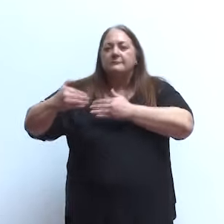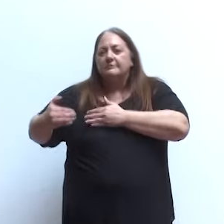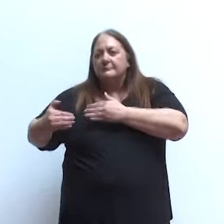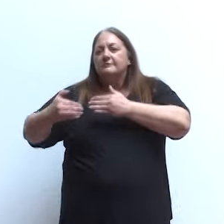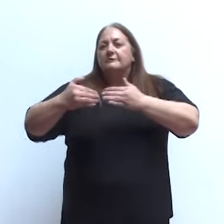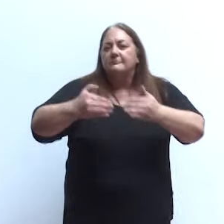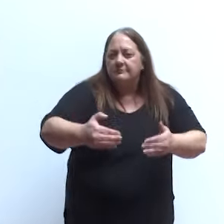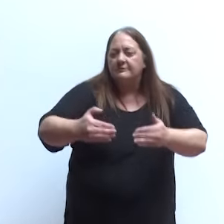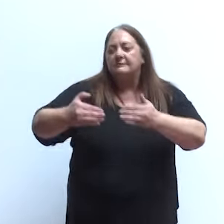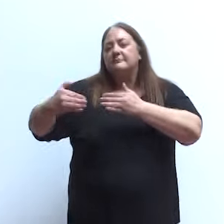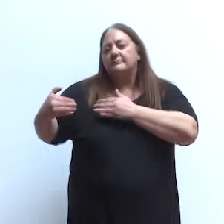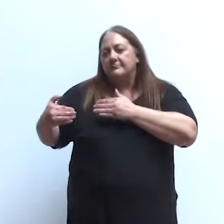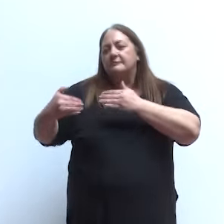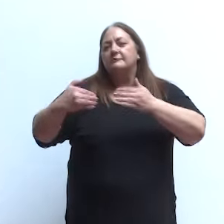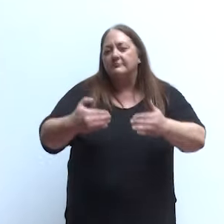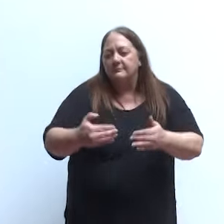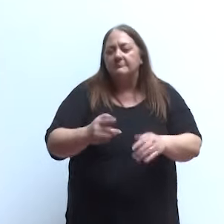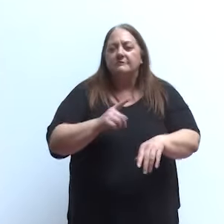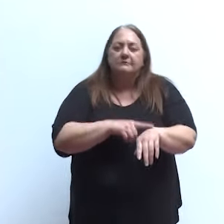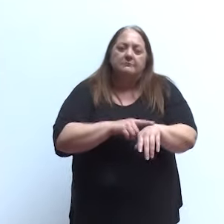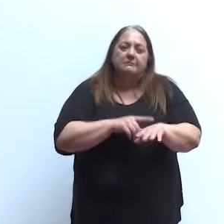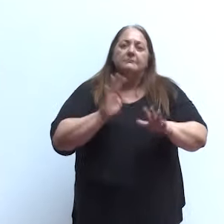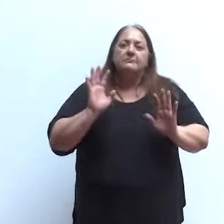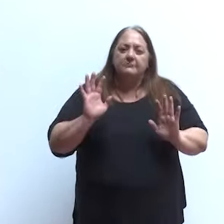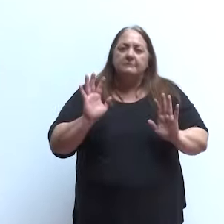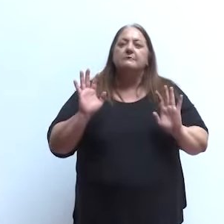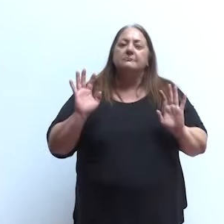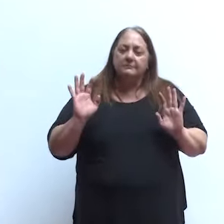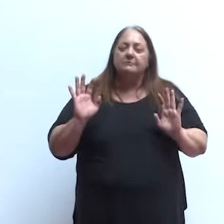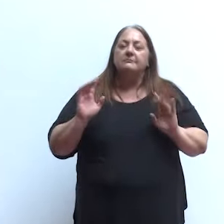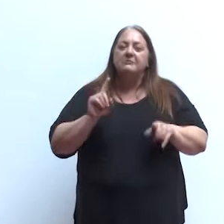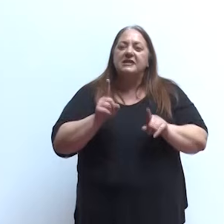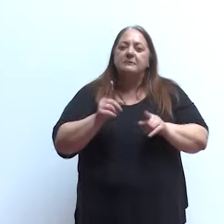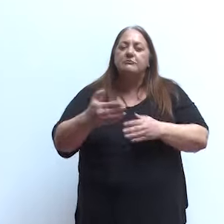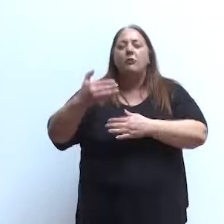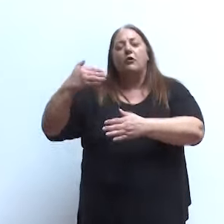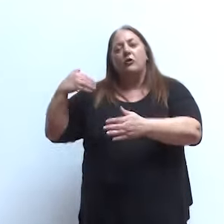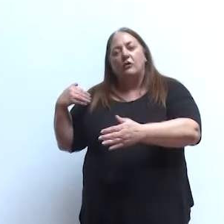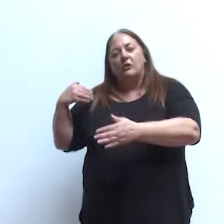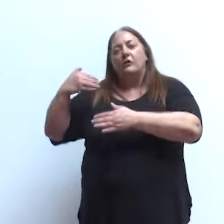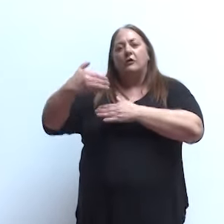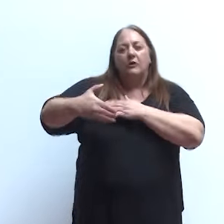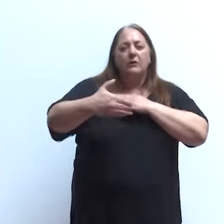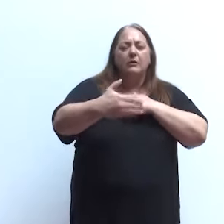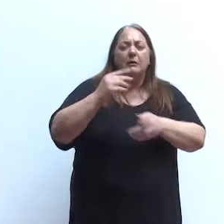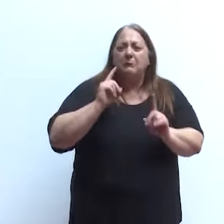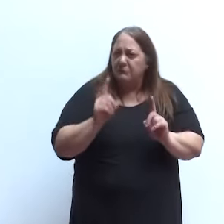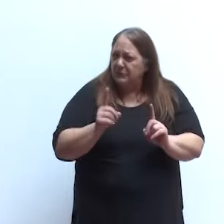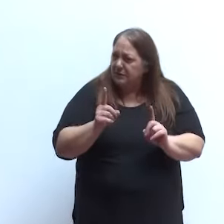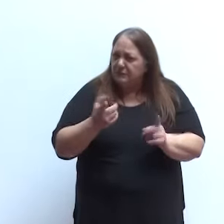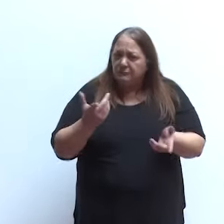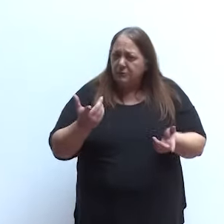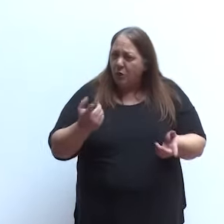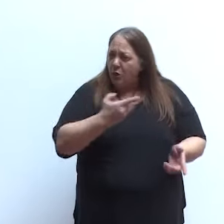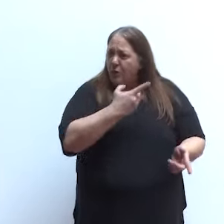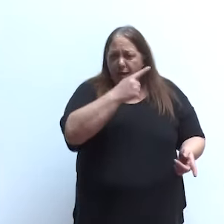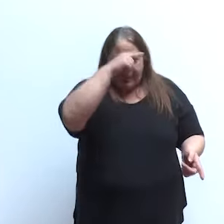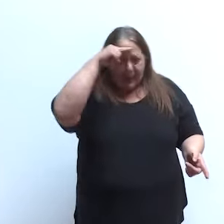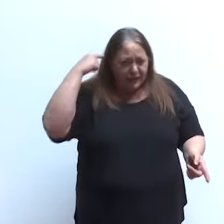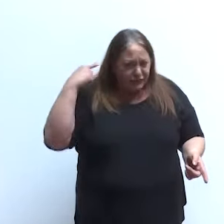acelerando desacelerando en algunos casos con la con la propia agenda nacional y popular progresista kisnerista como ustedes